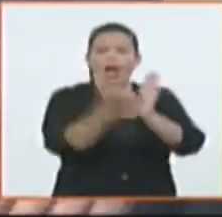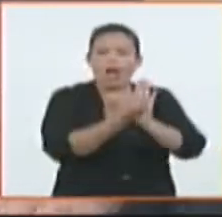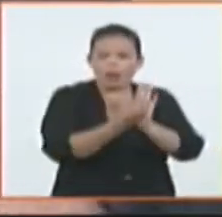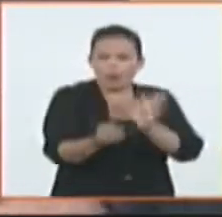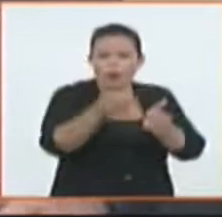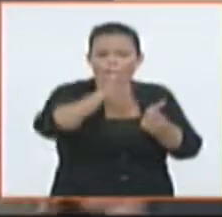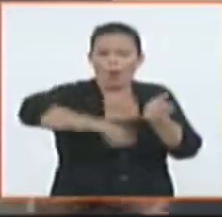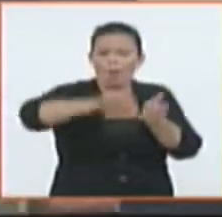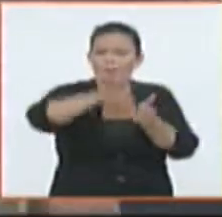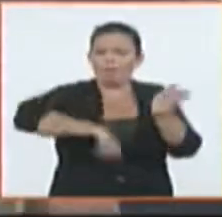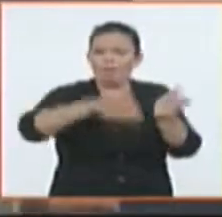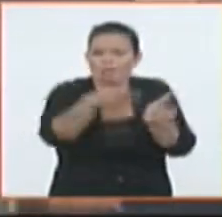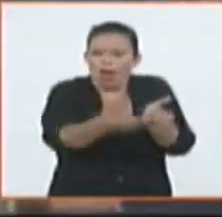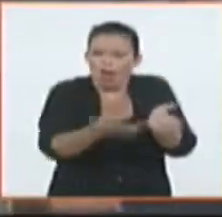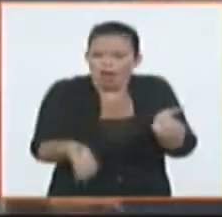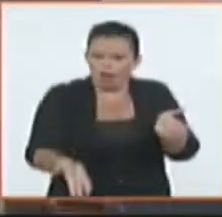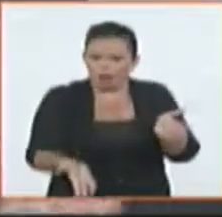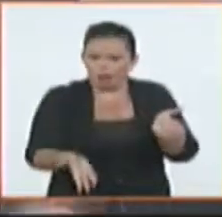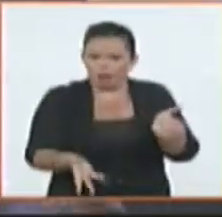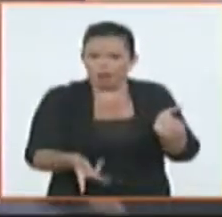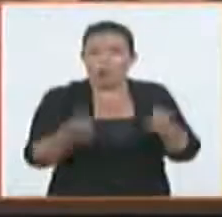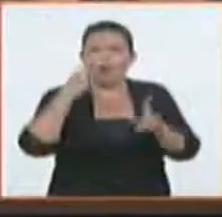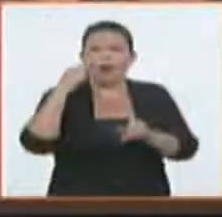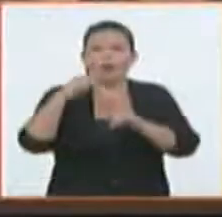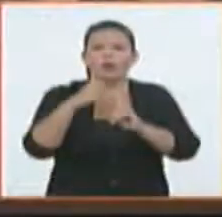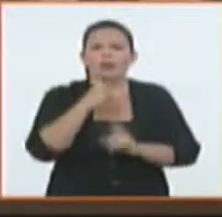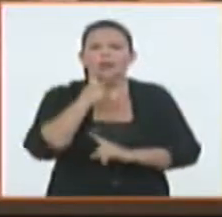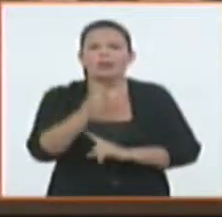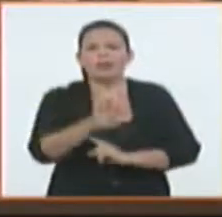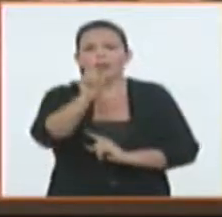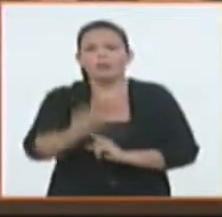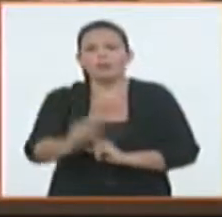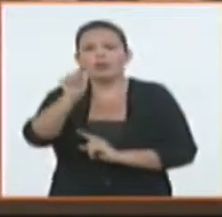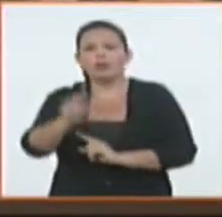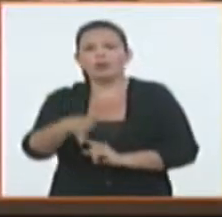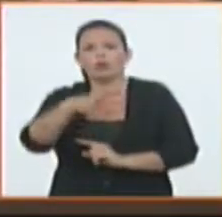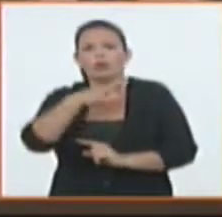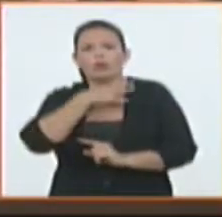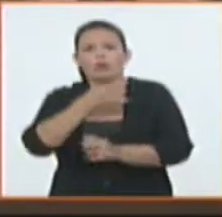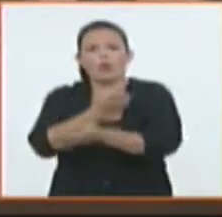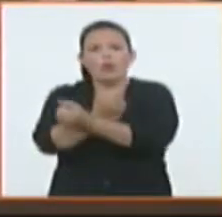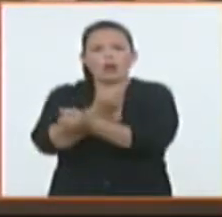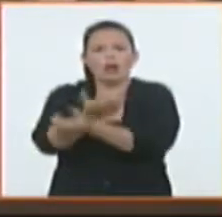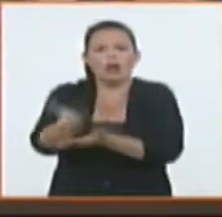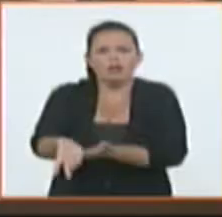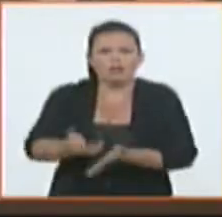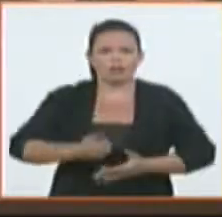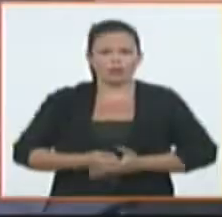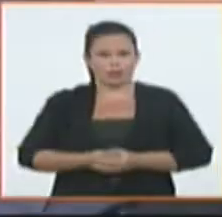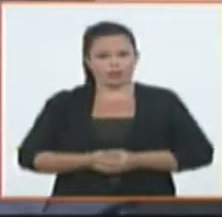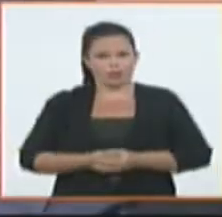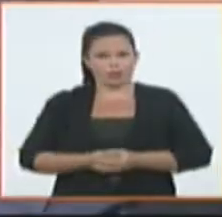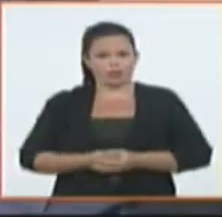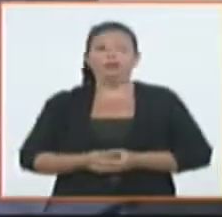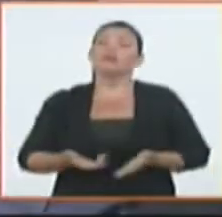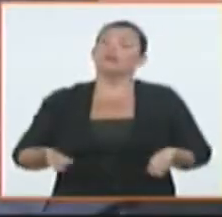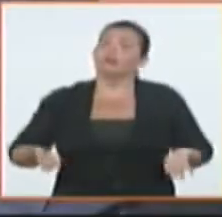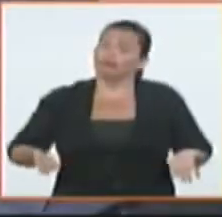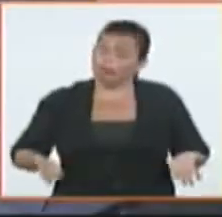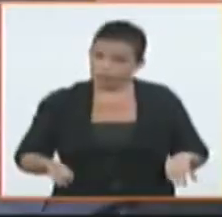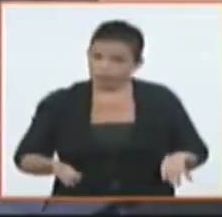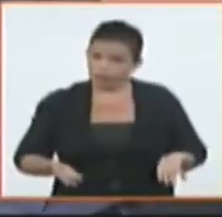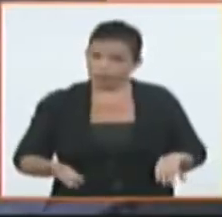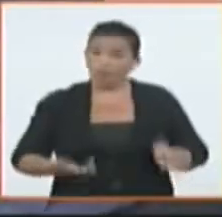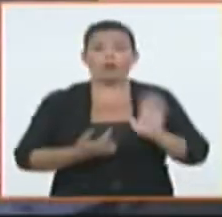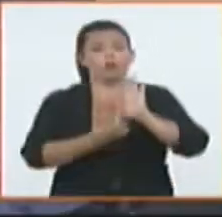para atender a esas personas vulnerables, y la gente sigue vulnerable. Y esto nos conduce también a la siguiente criterio: tenemos que revisar y tenemos